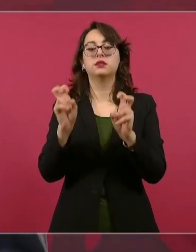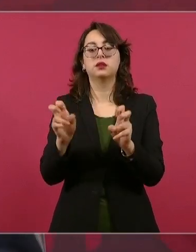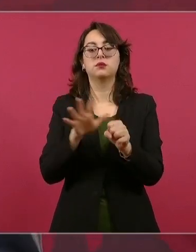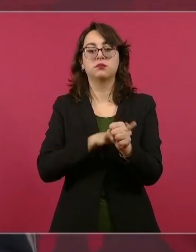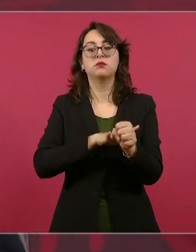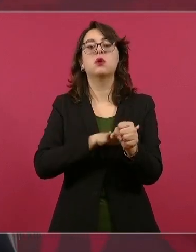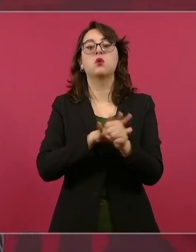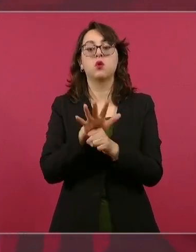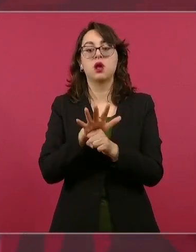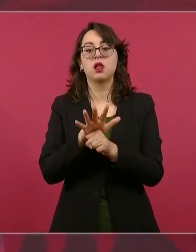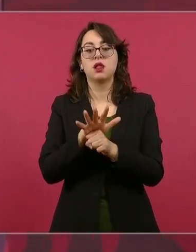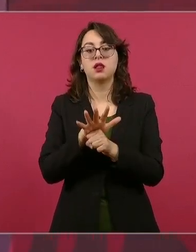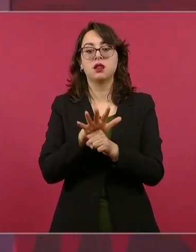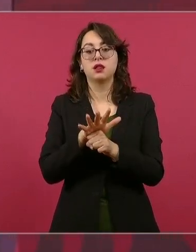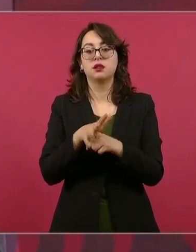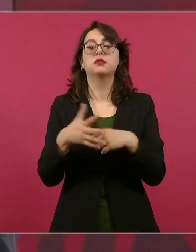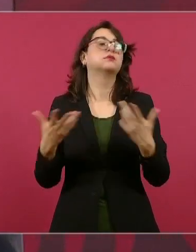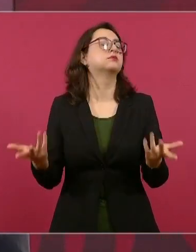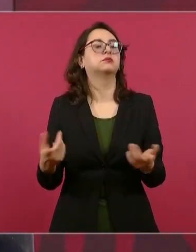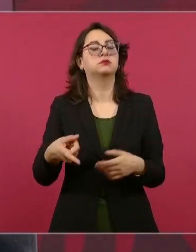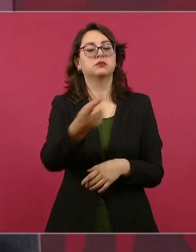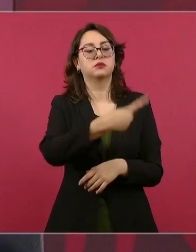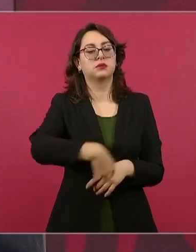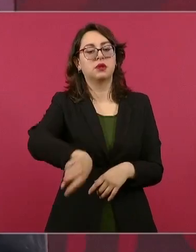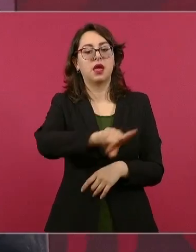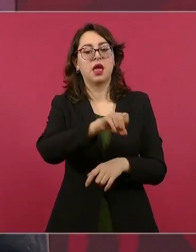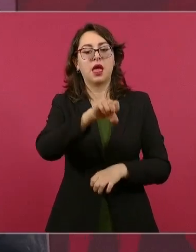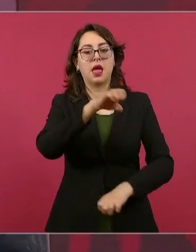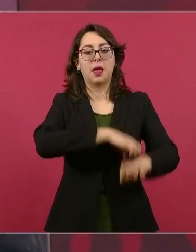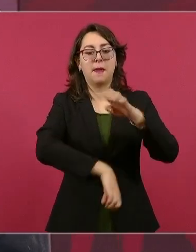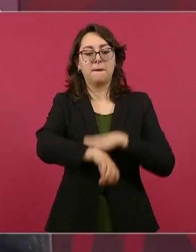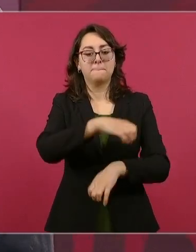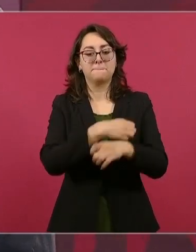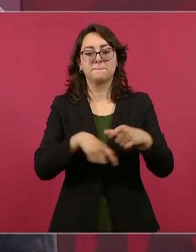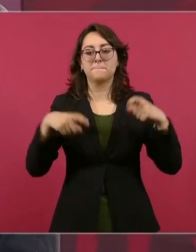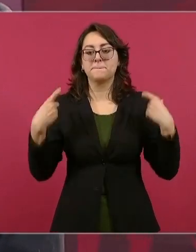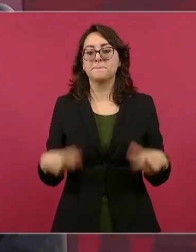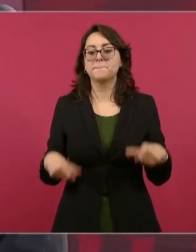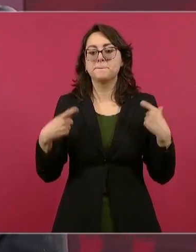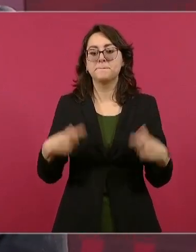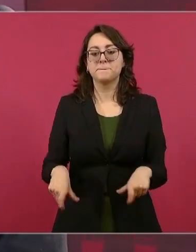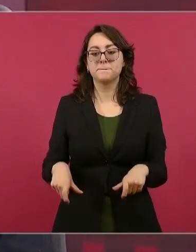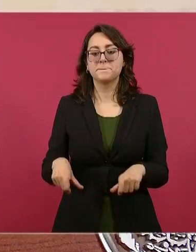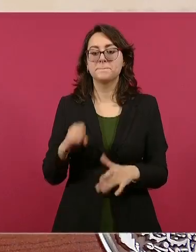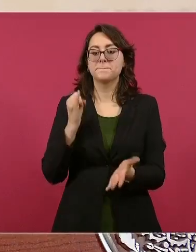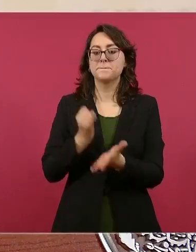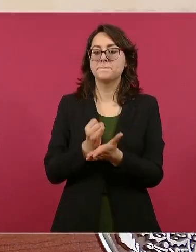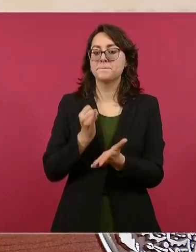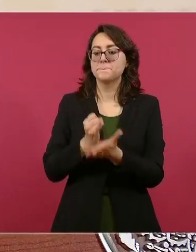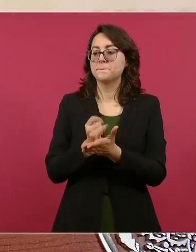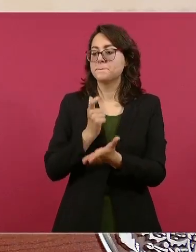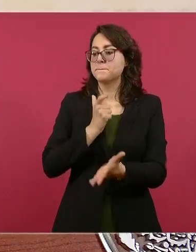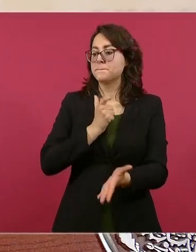el abolir lo de la condonación de los impuestos, que era un privilegio.